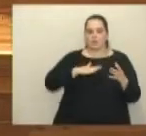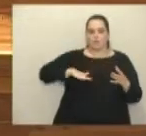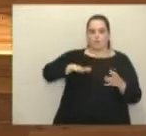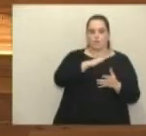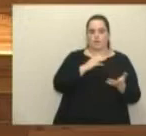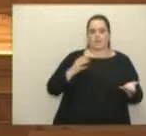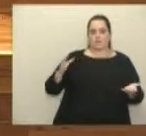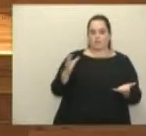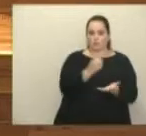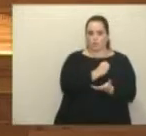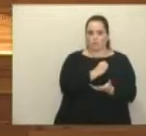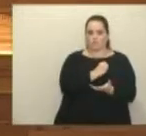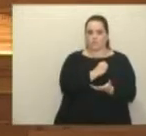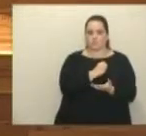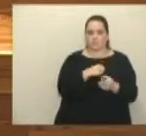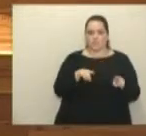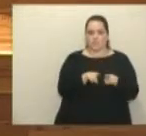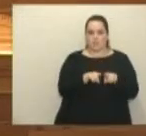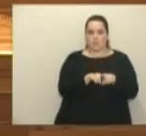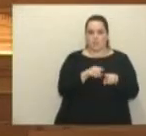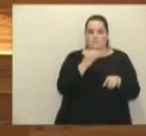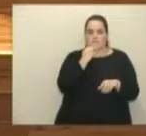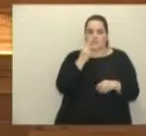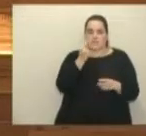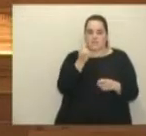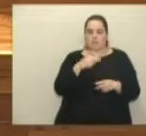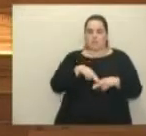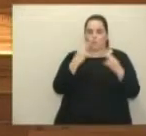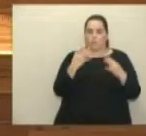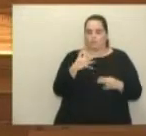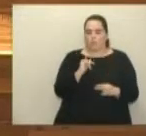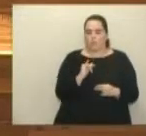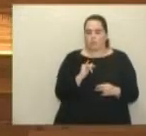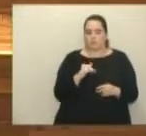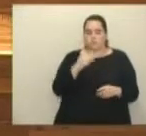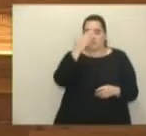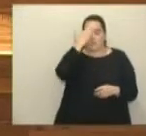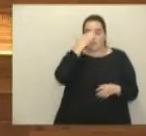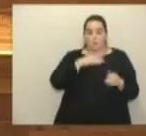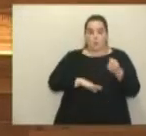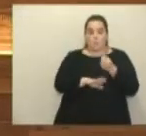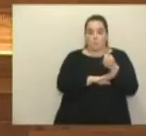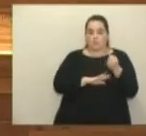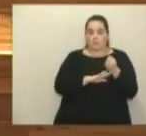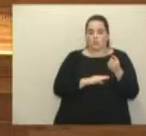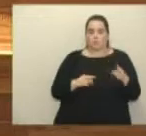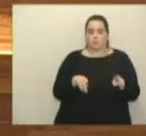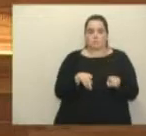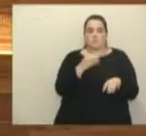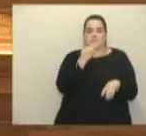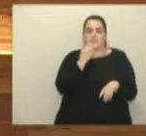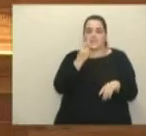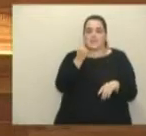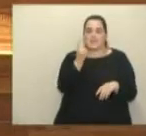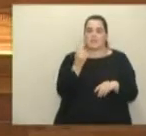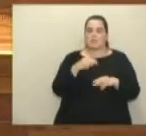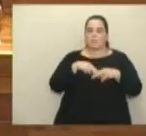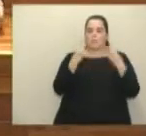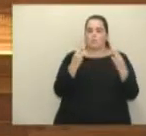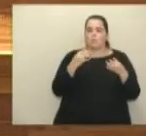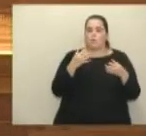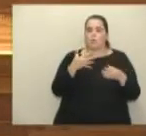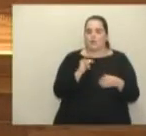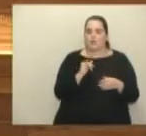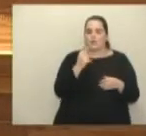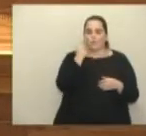lugares donde va el dinero público. Es un principio muy básico. Donde está el dinero público debe de estar el ojo público y